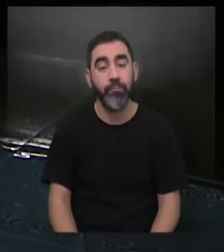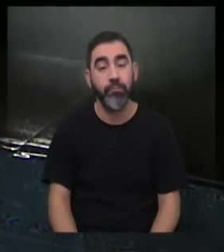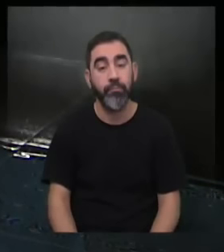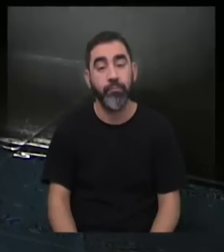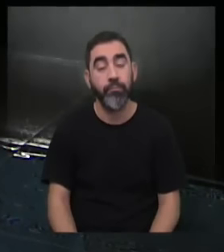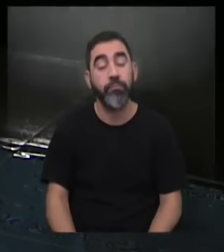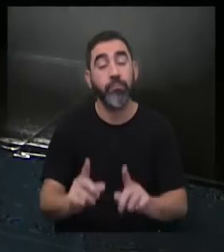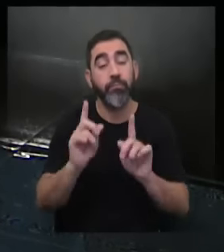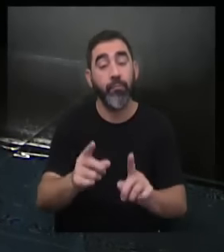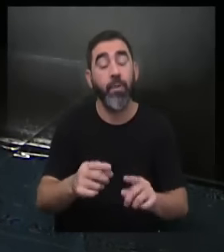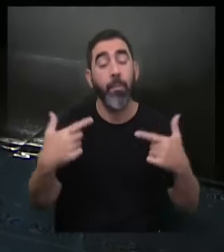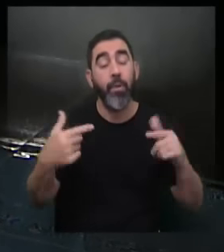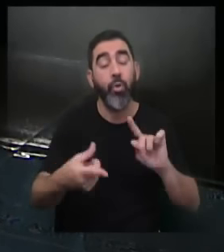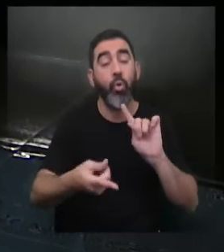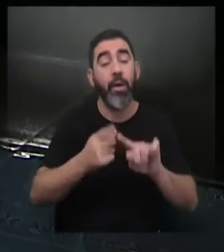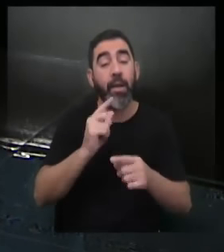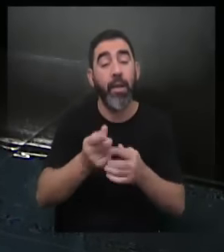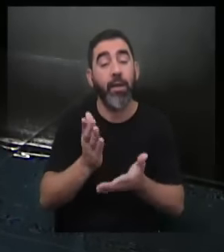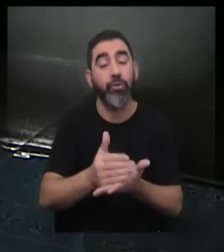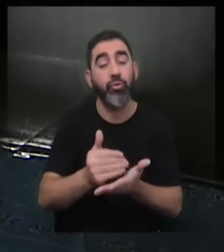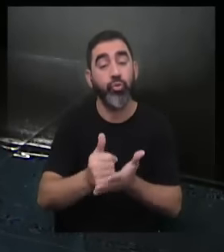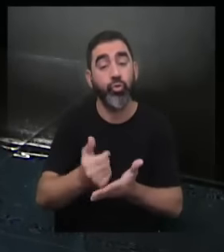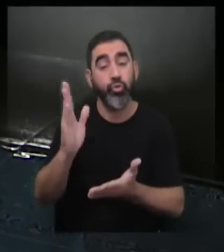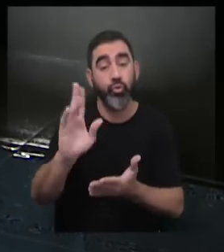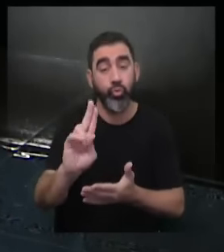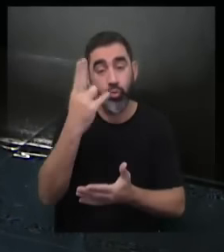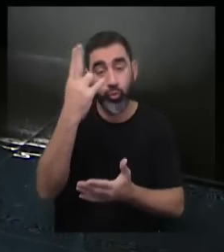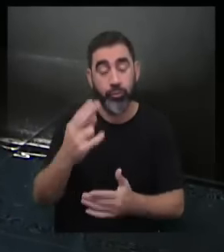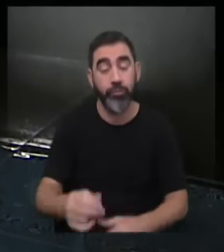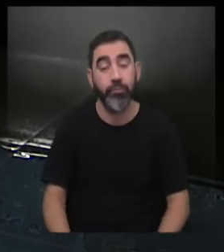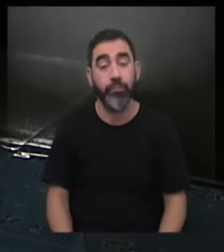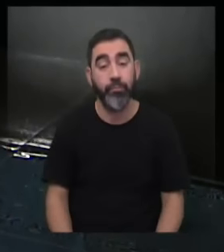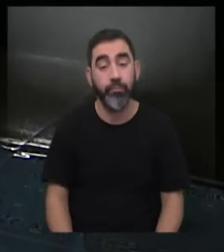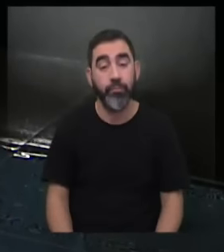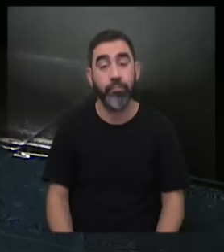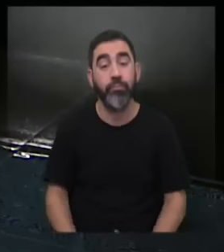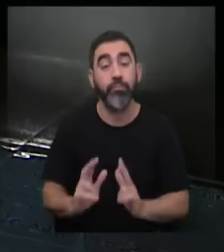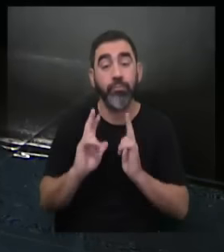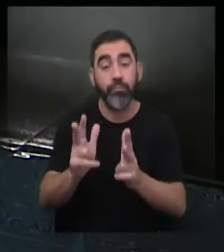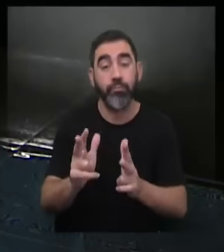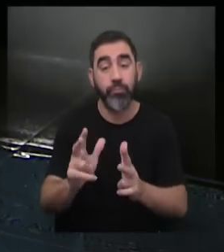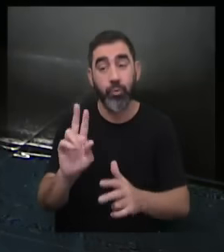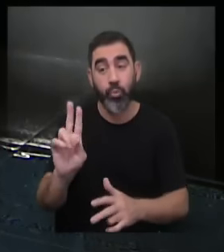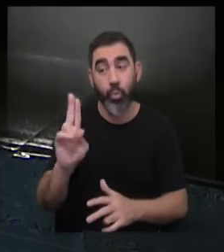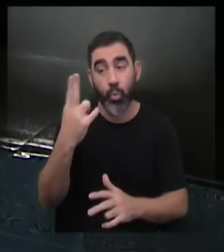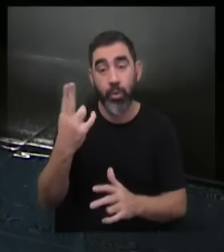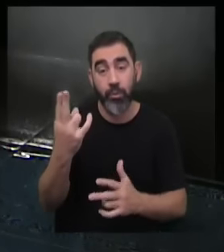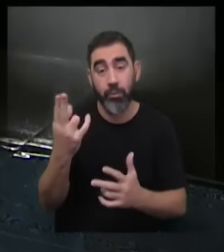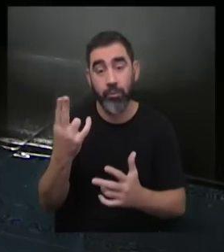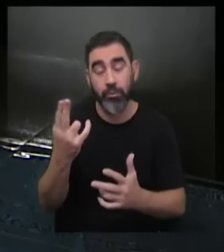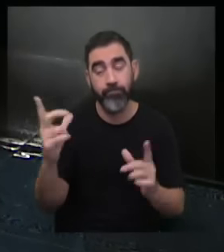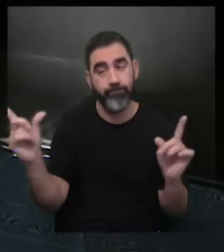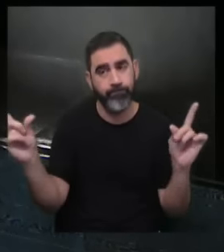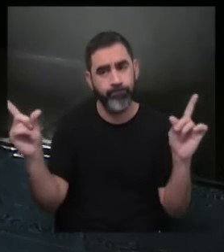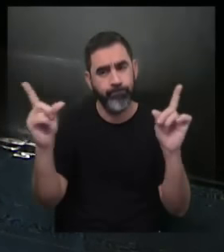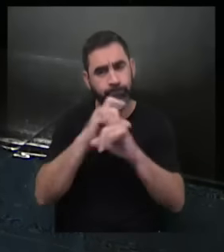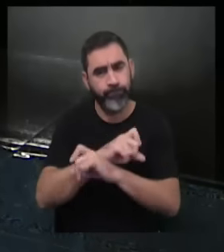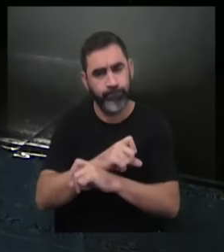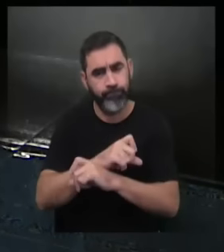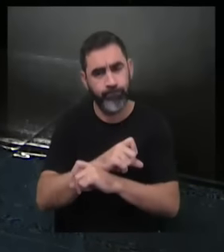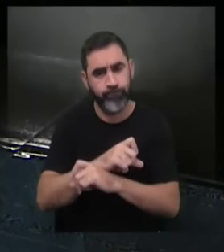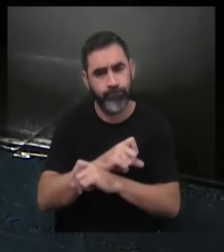se expresó el ministro de relaciones exteriores de nuestro país Omar paganini quien dijo que a Uruguay le resulta difícil dar